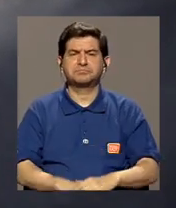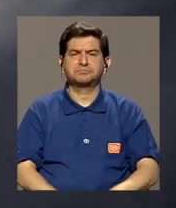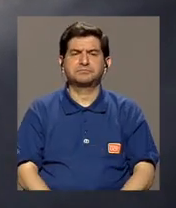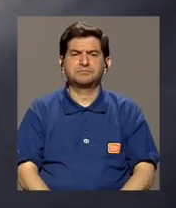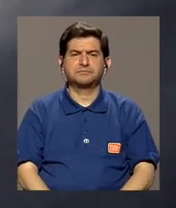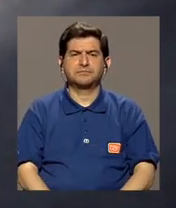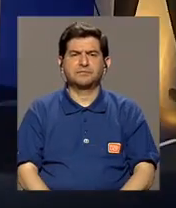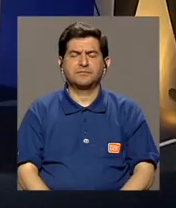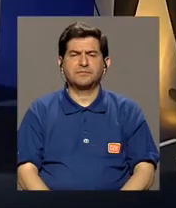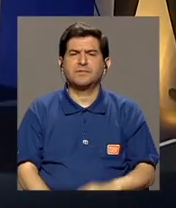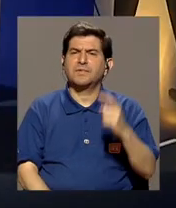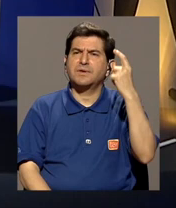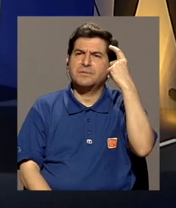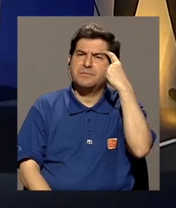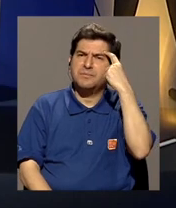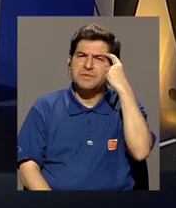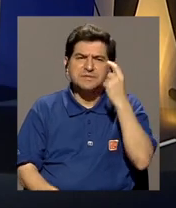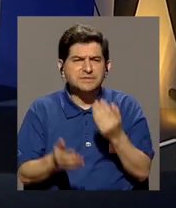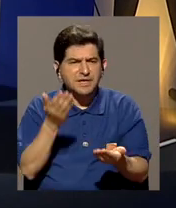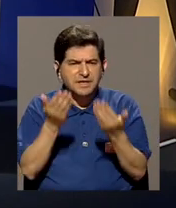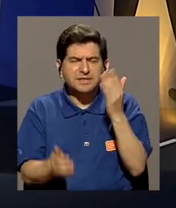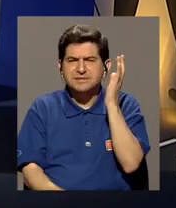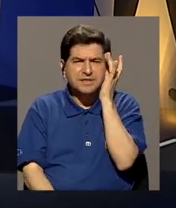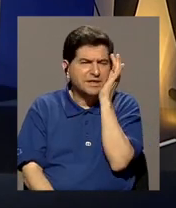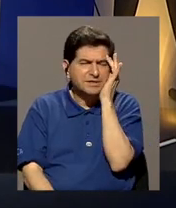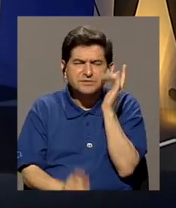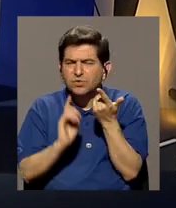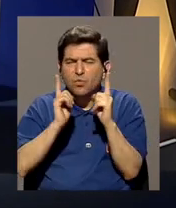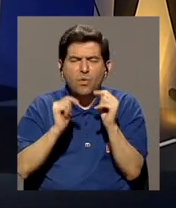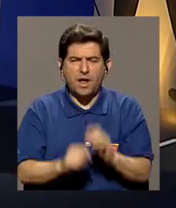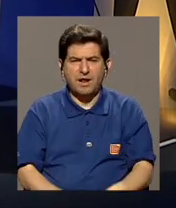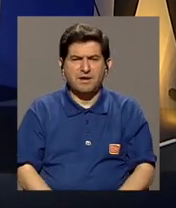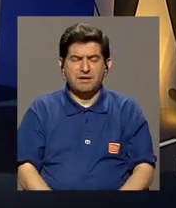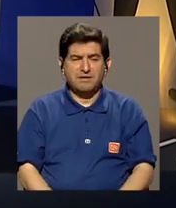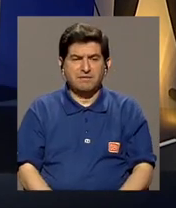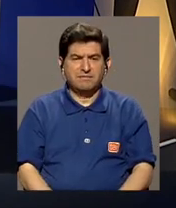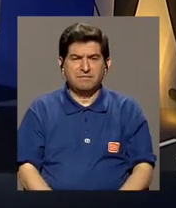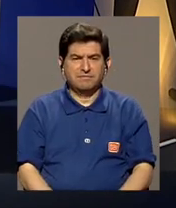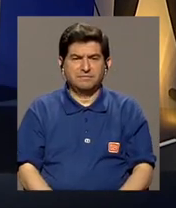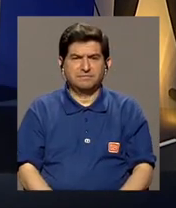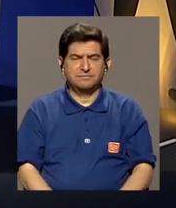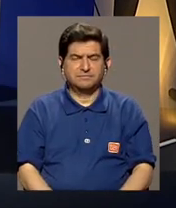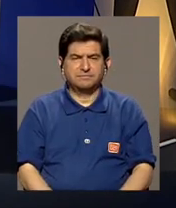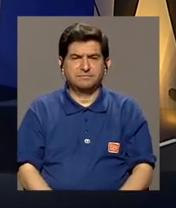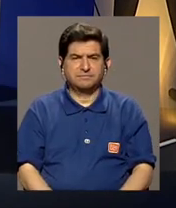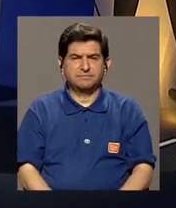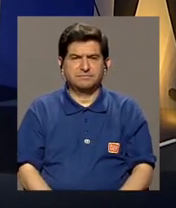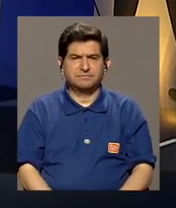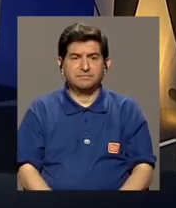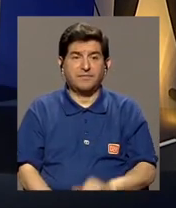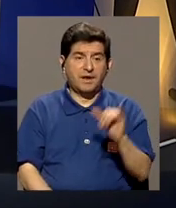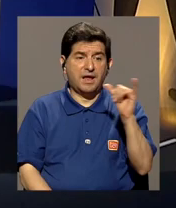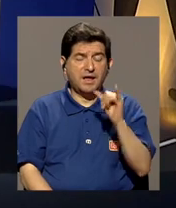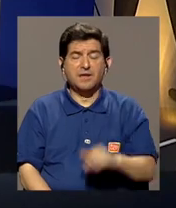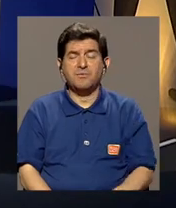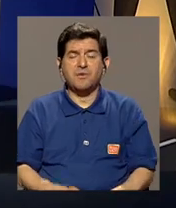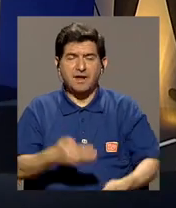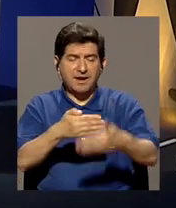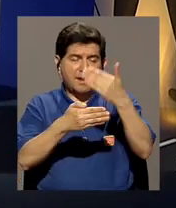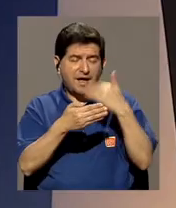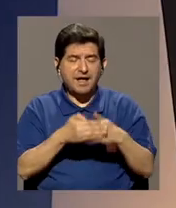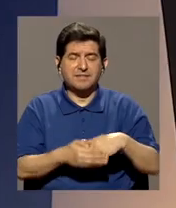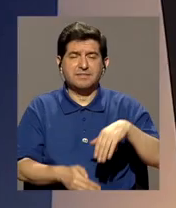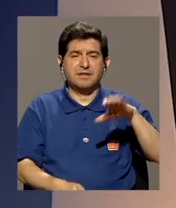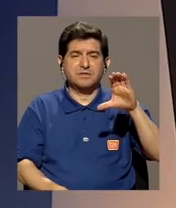este cuáles son las preocupaciones bueno que se quiere hacer como en la antigua